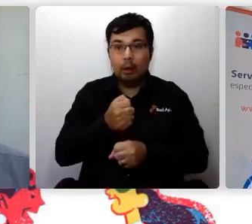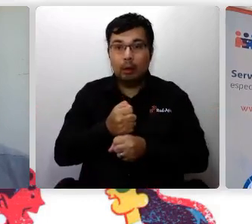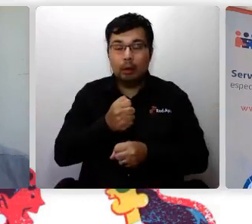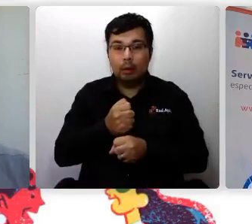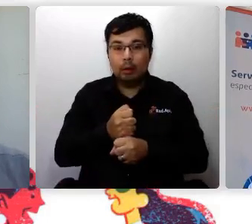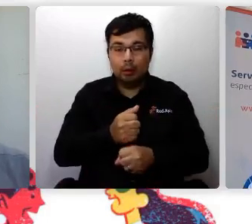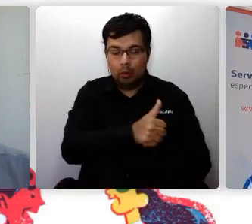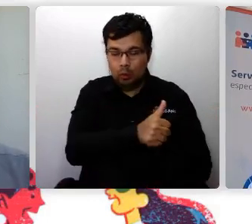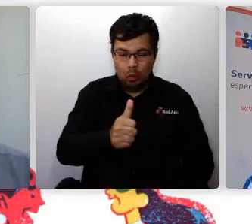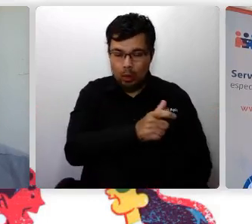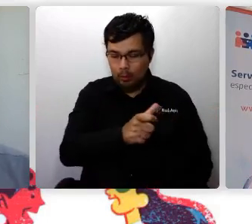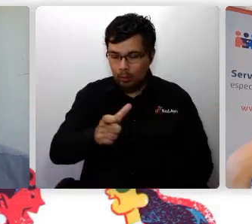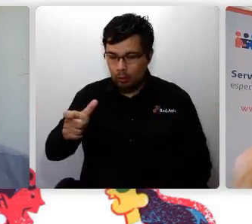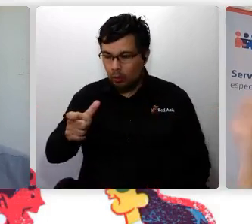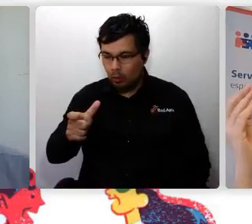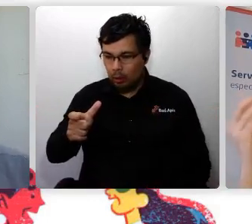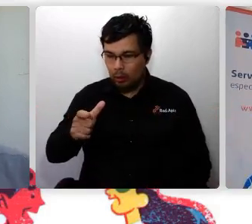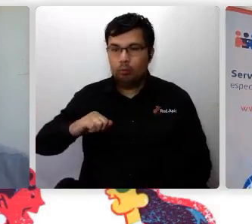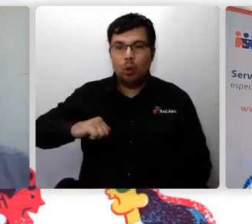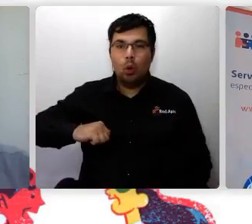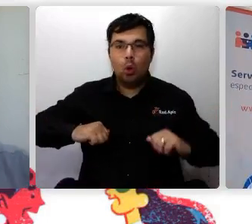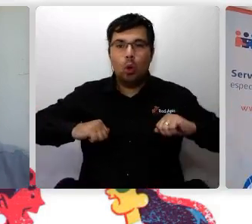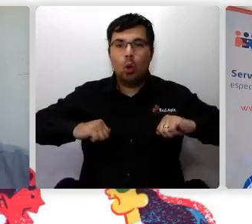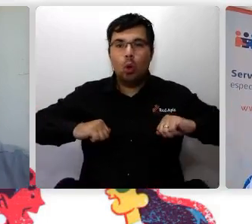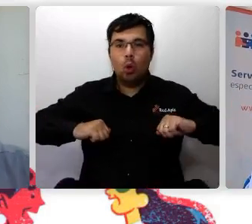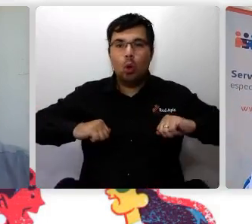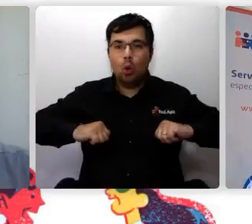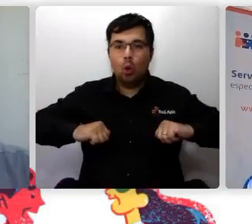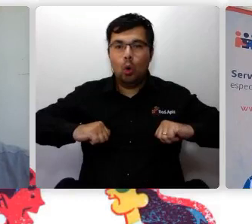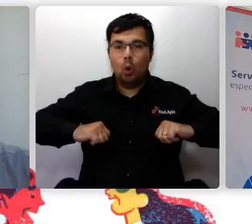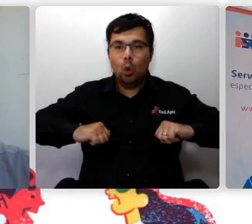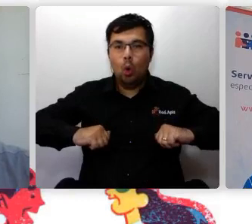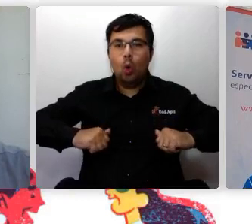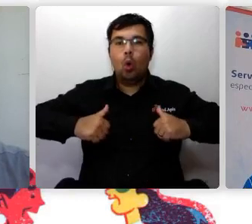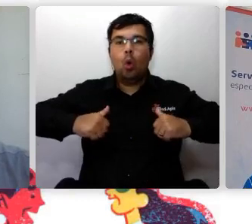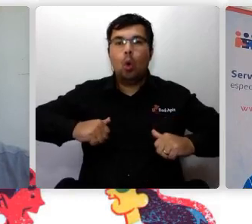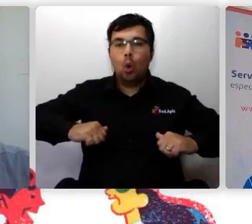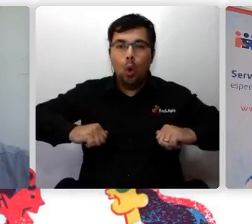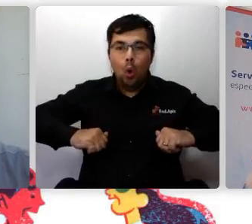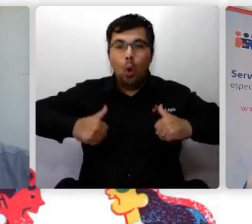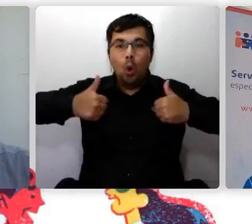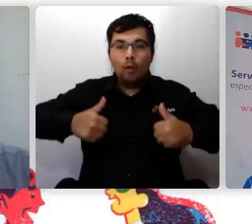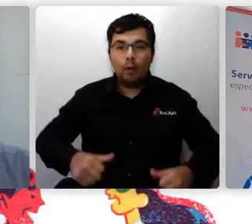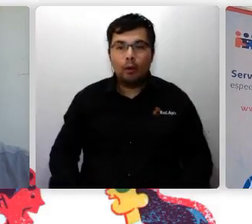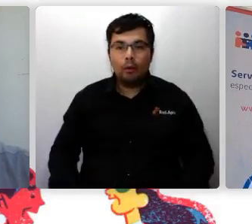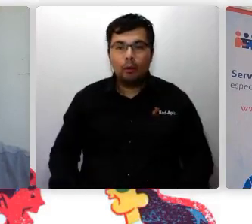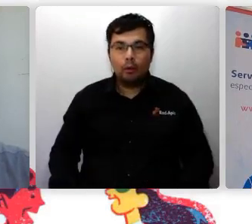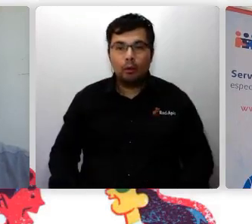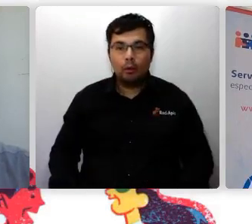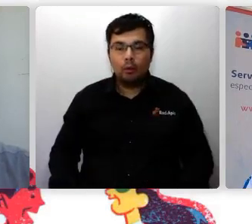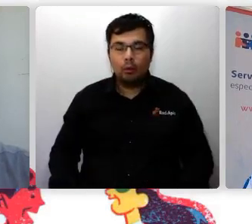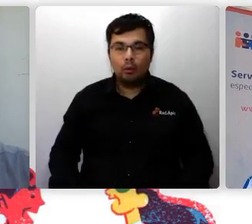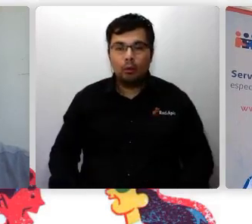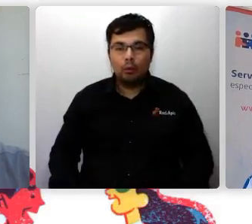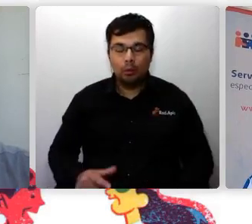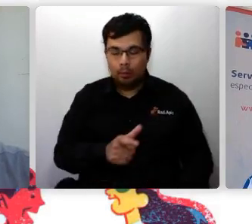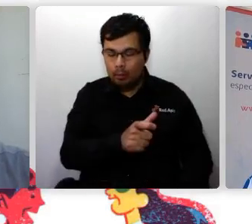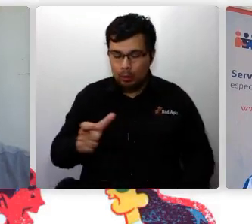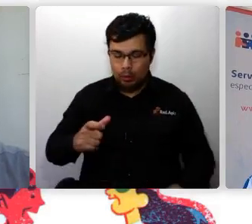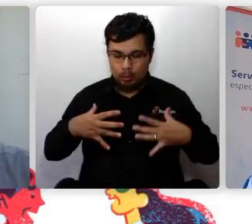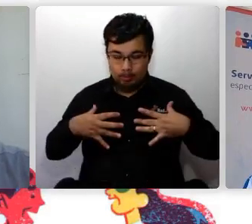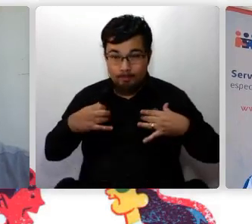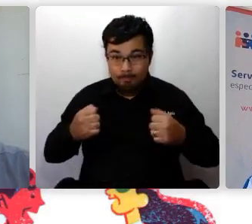es toda gente joven. Yo no me incluyo, yo soy el viejito del grupo, pero es toda gente joven, muy motivada y que quiere